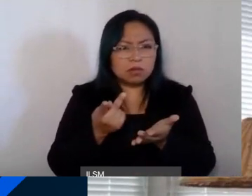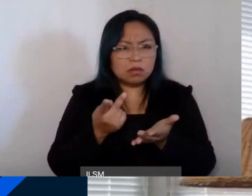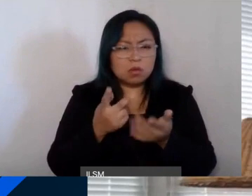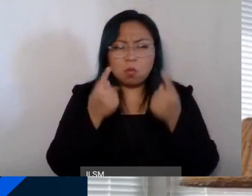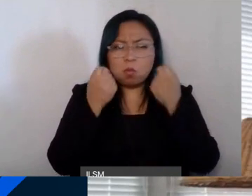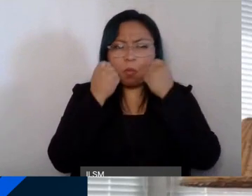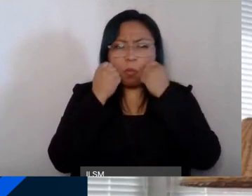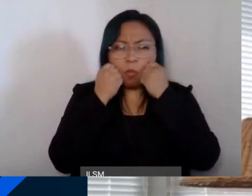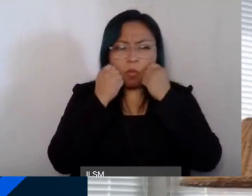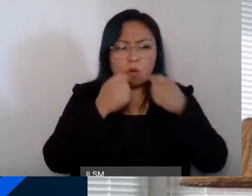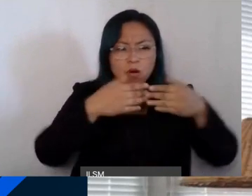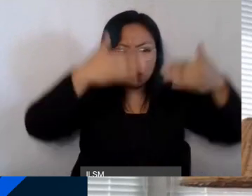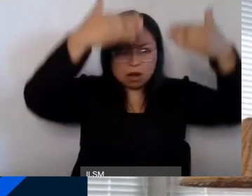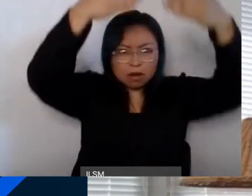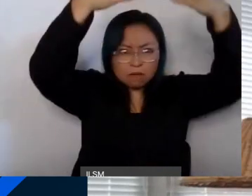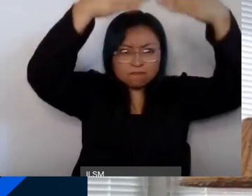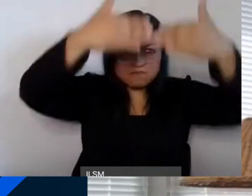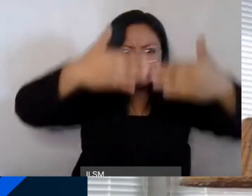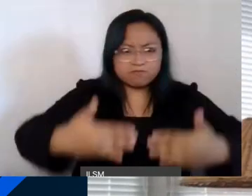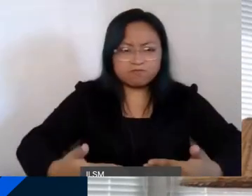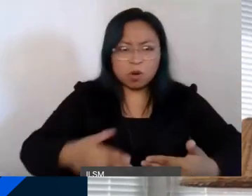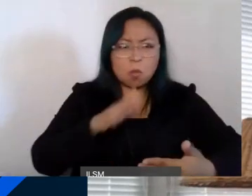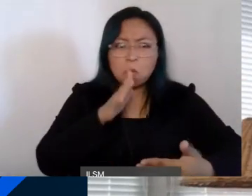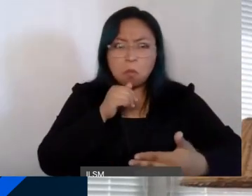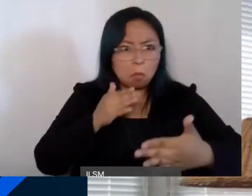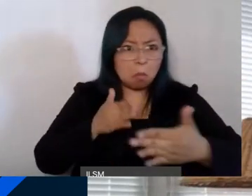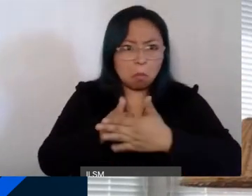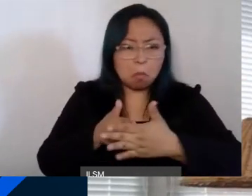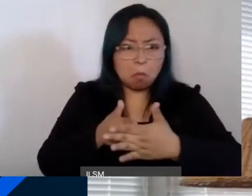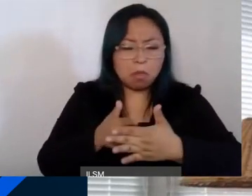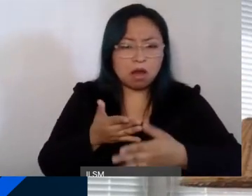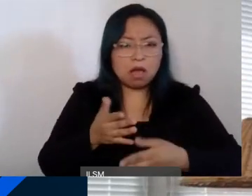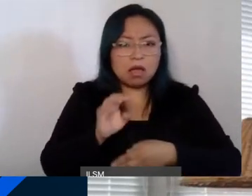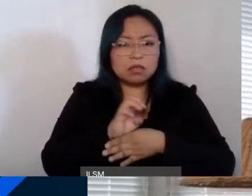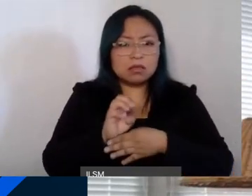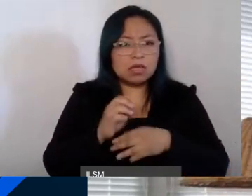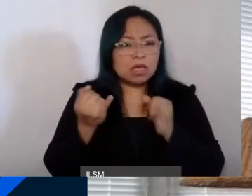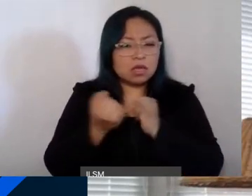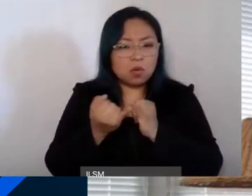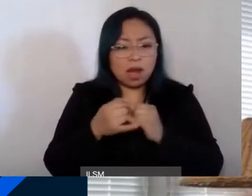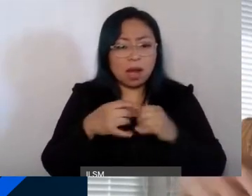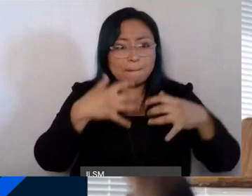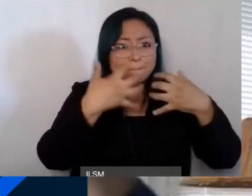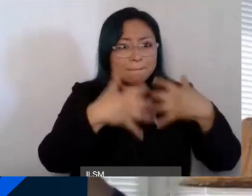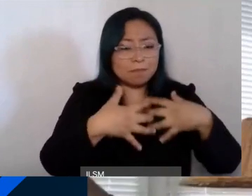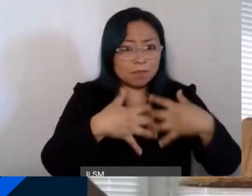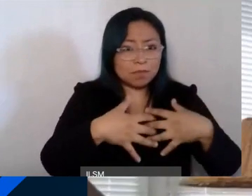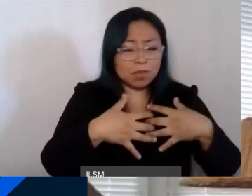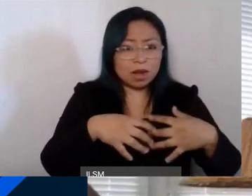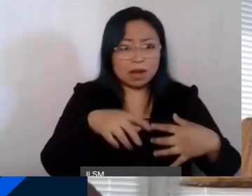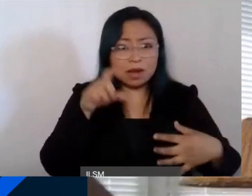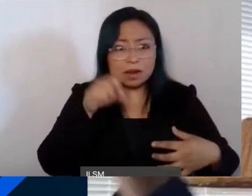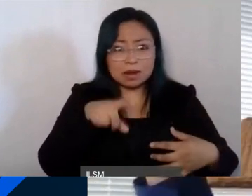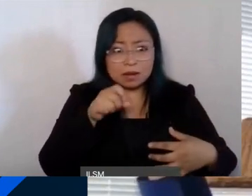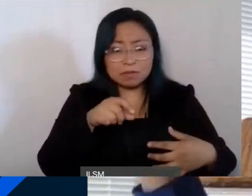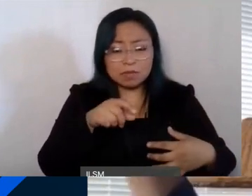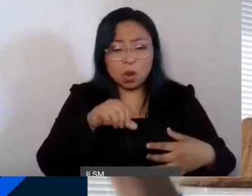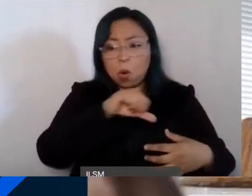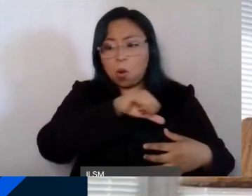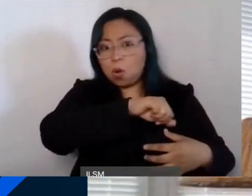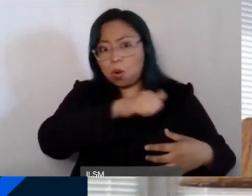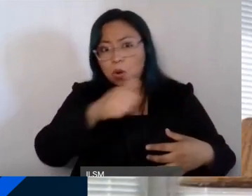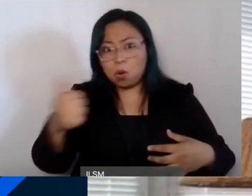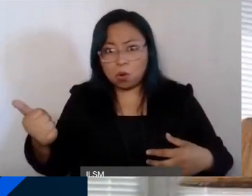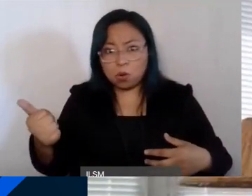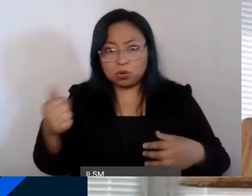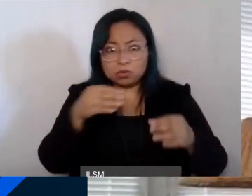una distancia a la habitación de al lado cogen el mismo motor y lo ponen en una habitación en otro